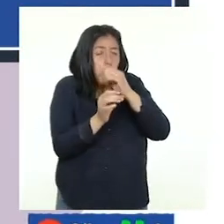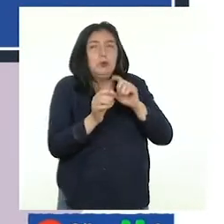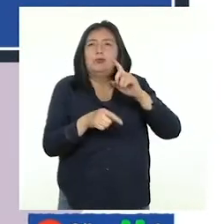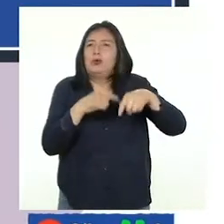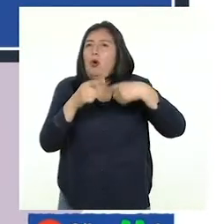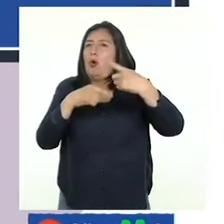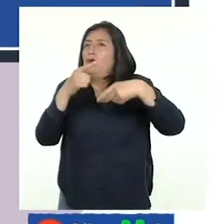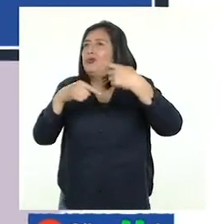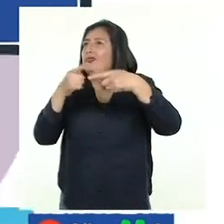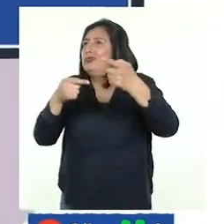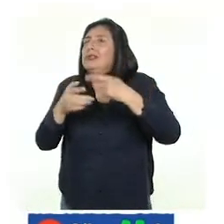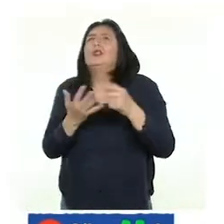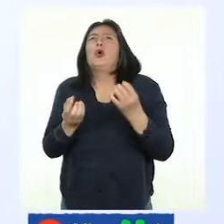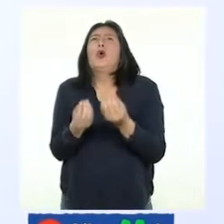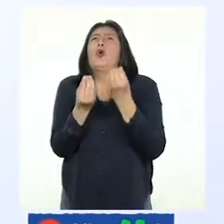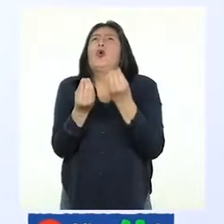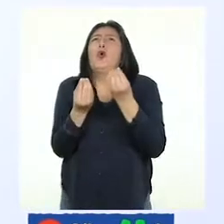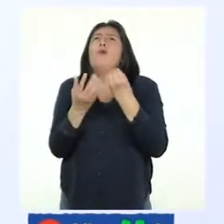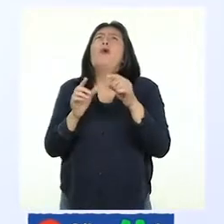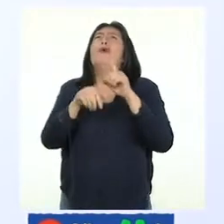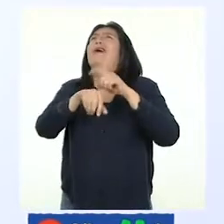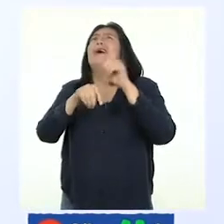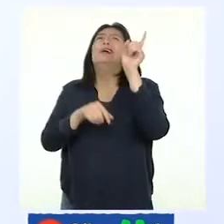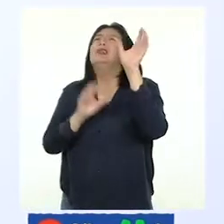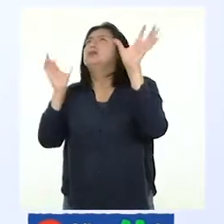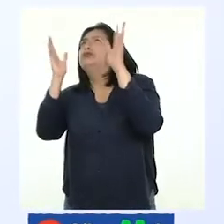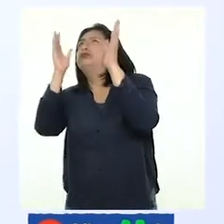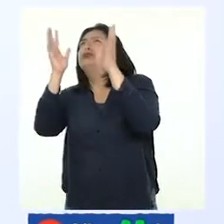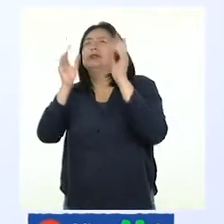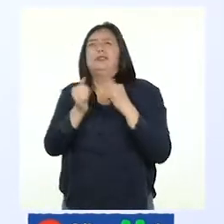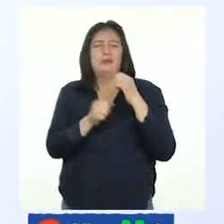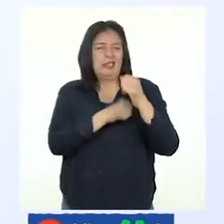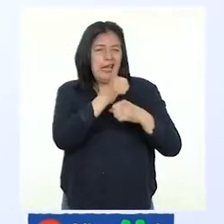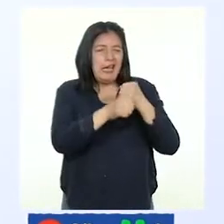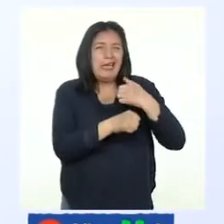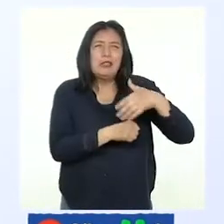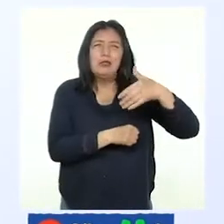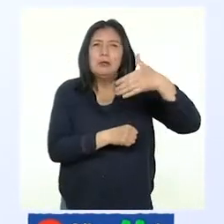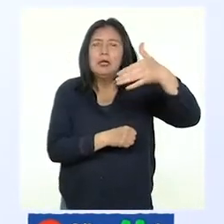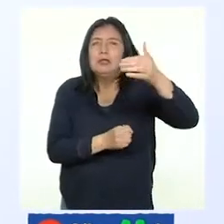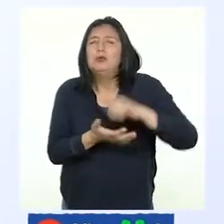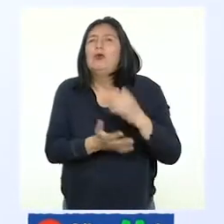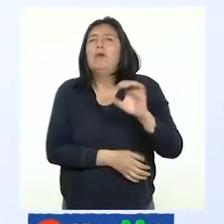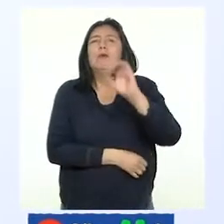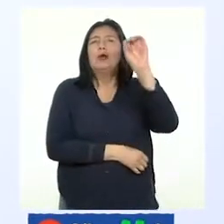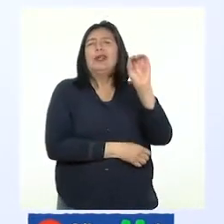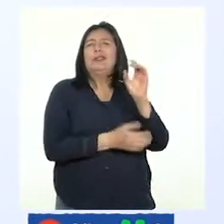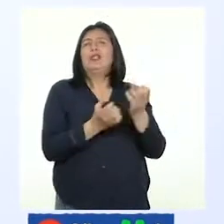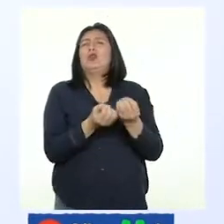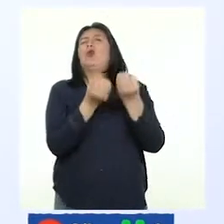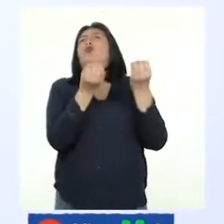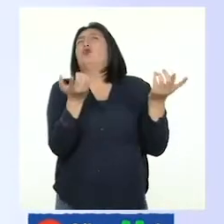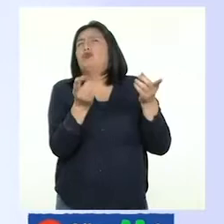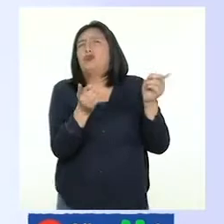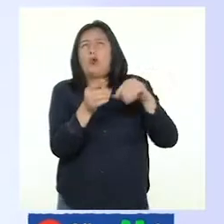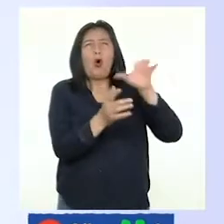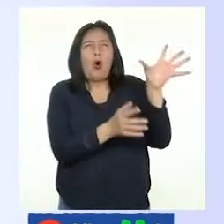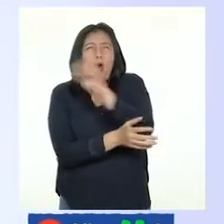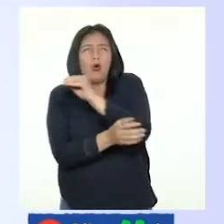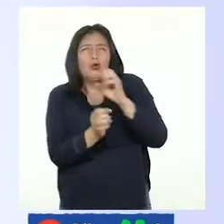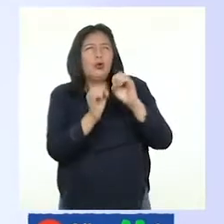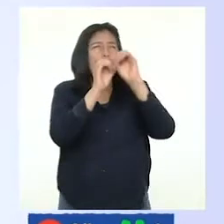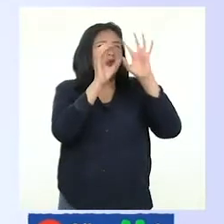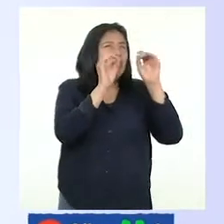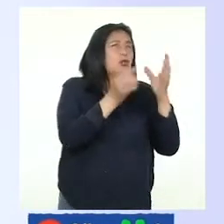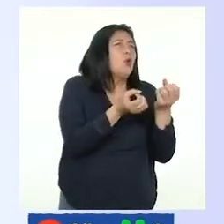los días del tiempo atmosférico y después de muchos años se saca un promedio del tiempo de todos los días para saber